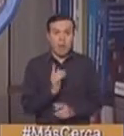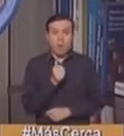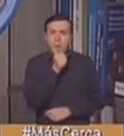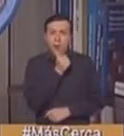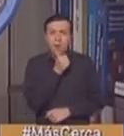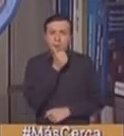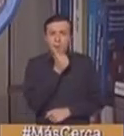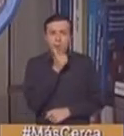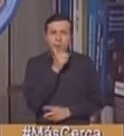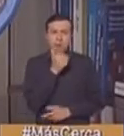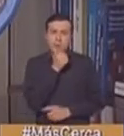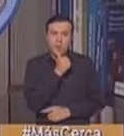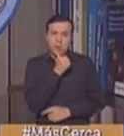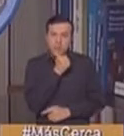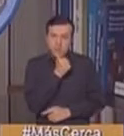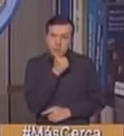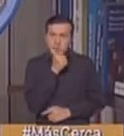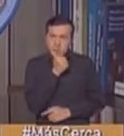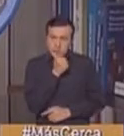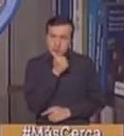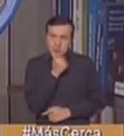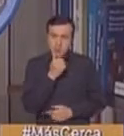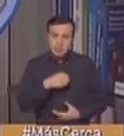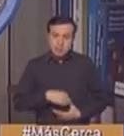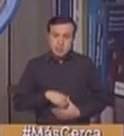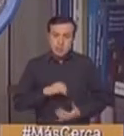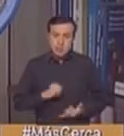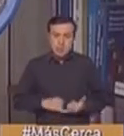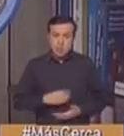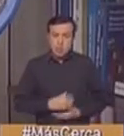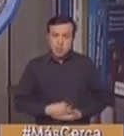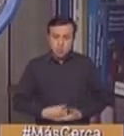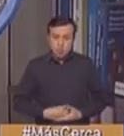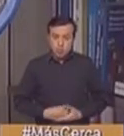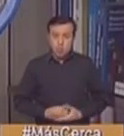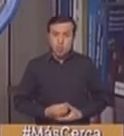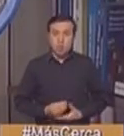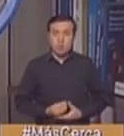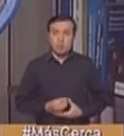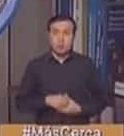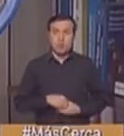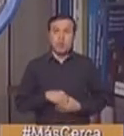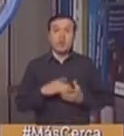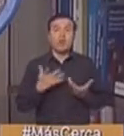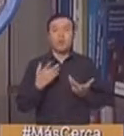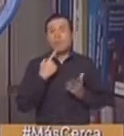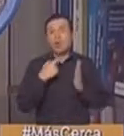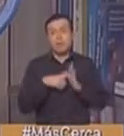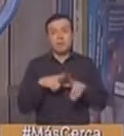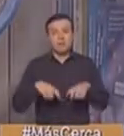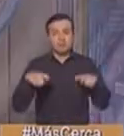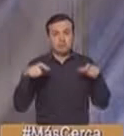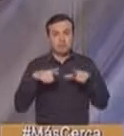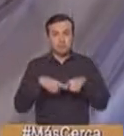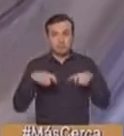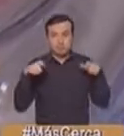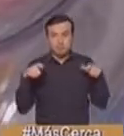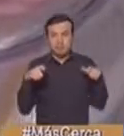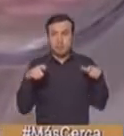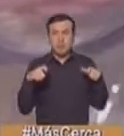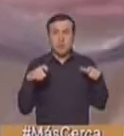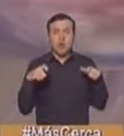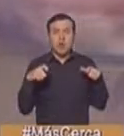pasó mucho tiempo tal vez con esa bacteria y los medios, por ejemplo, la ropa interior que es de nylon, no permite una buena